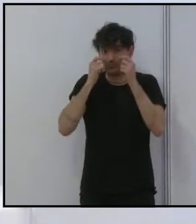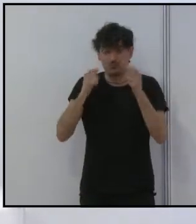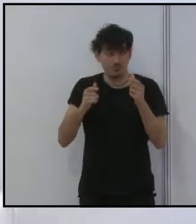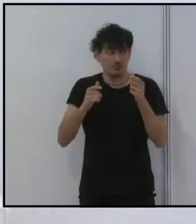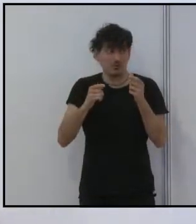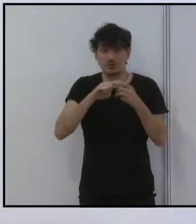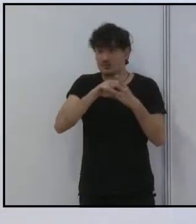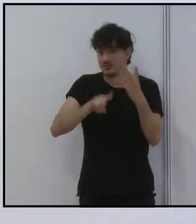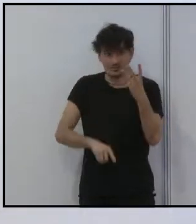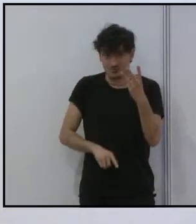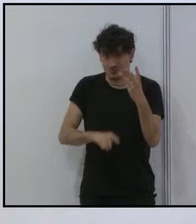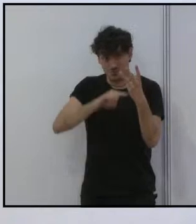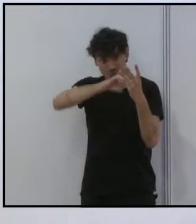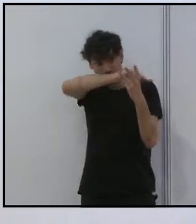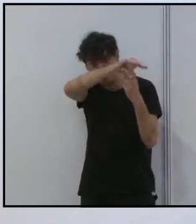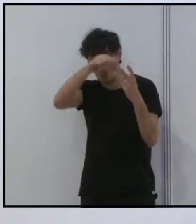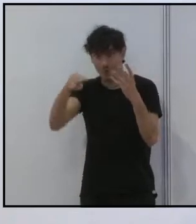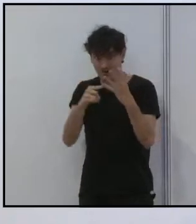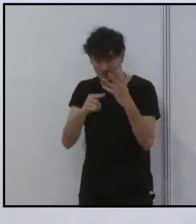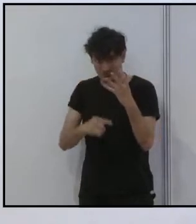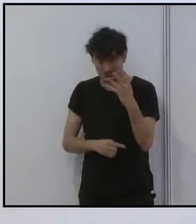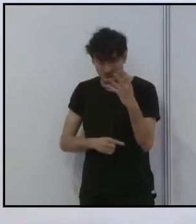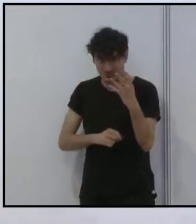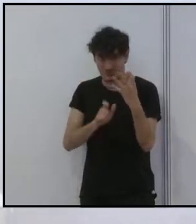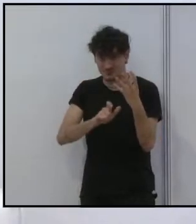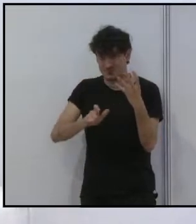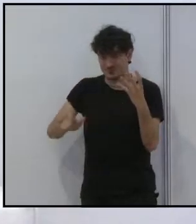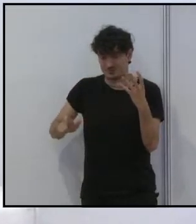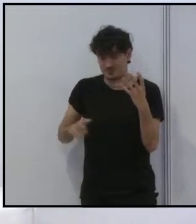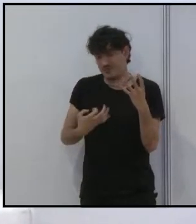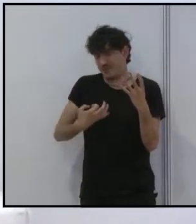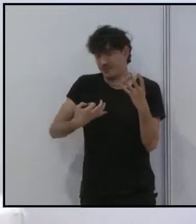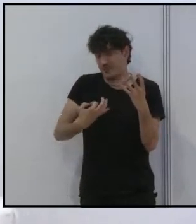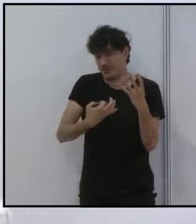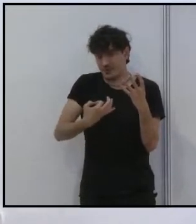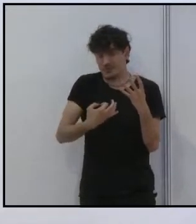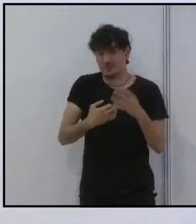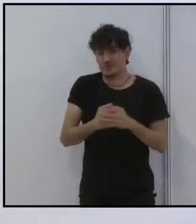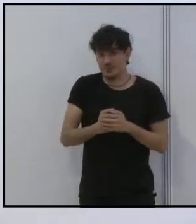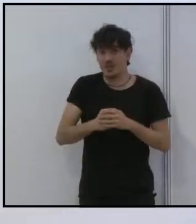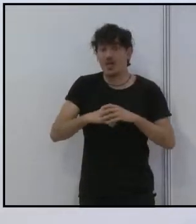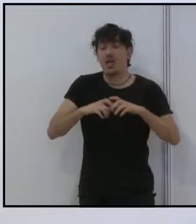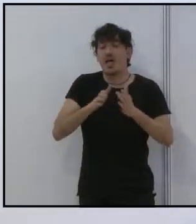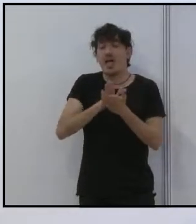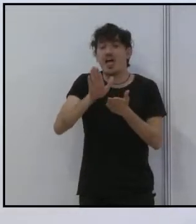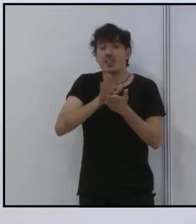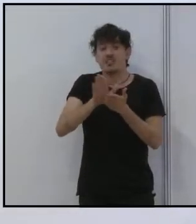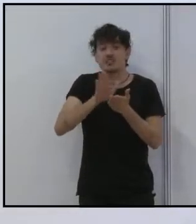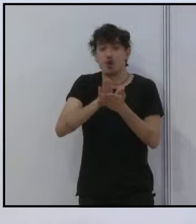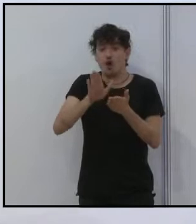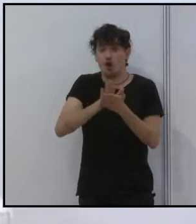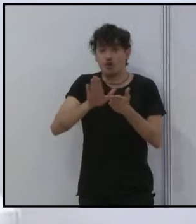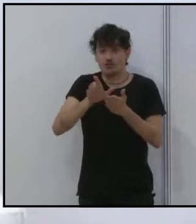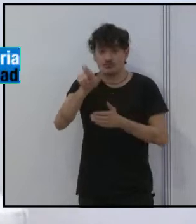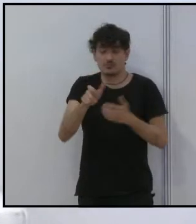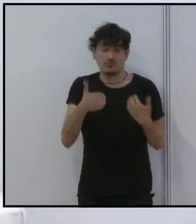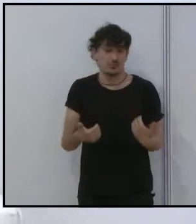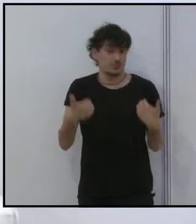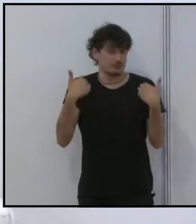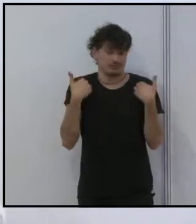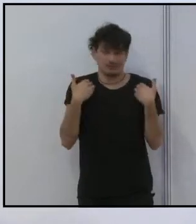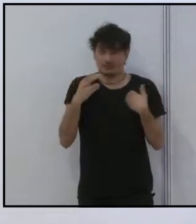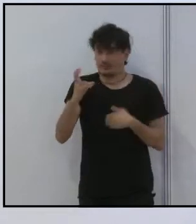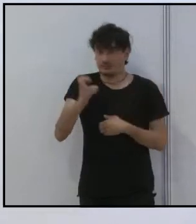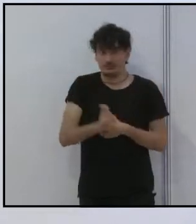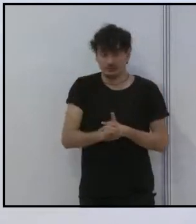cuatro, como deberíamos haber sido, y que tampoco nos acompaña nuestro editor Juan Casamayor, ambos